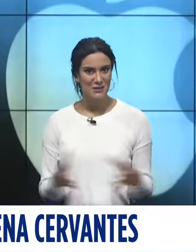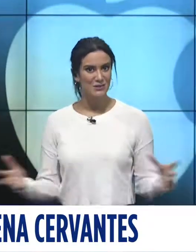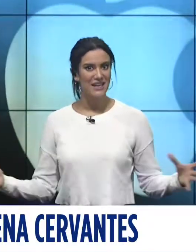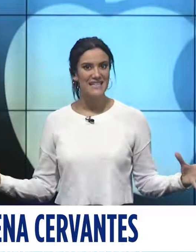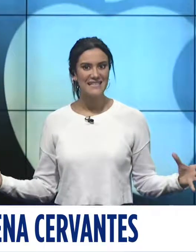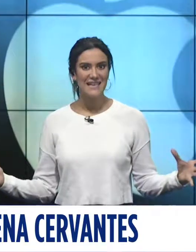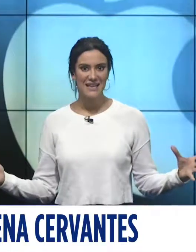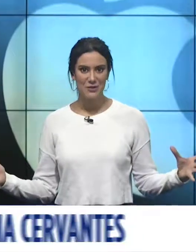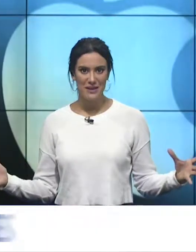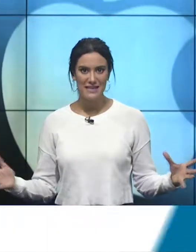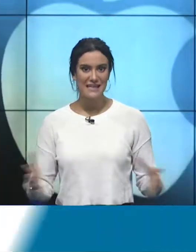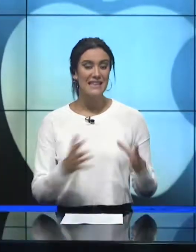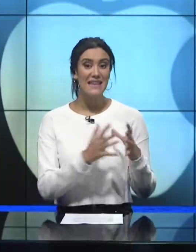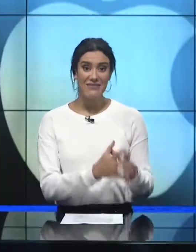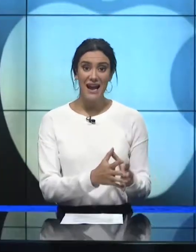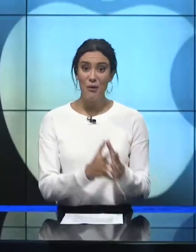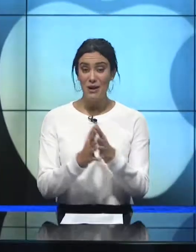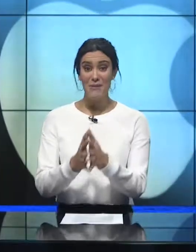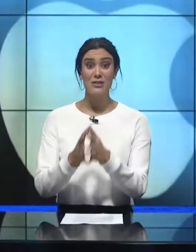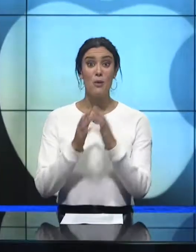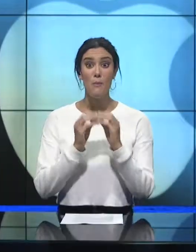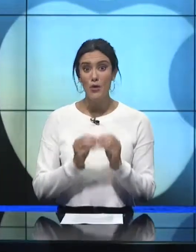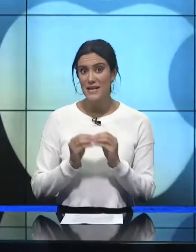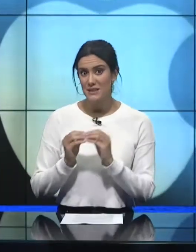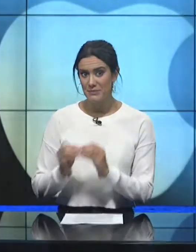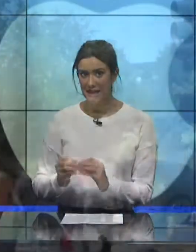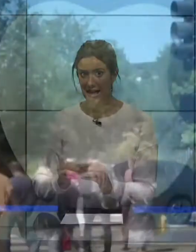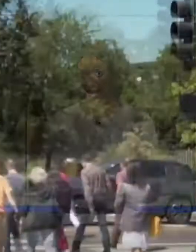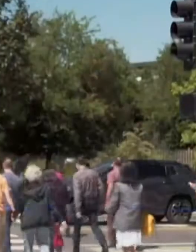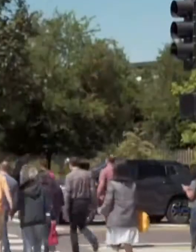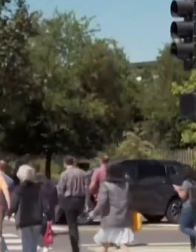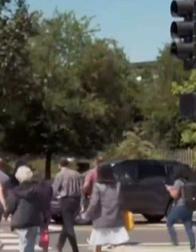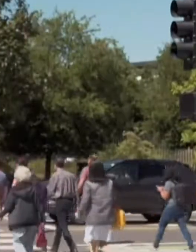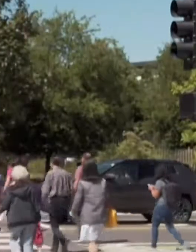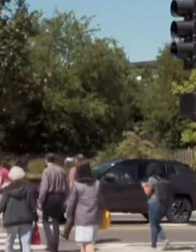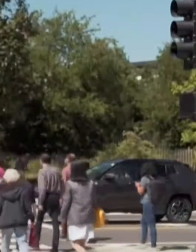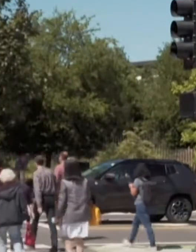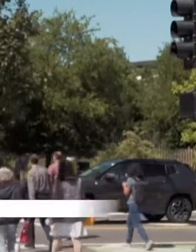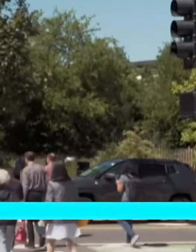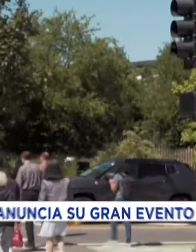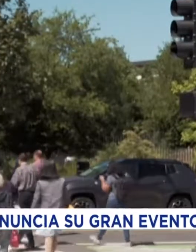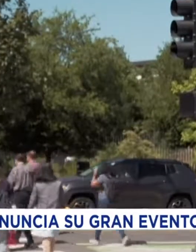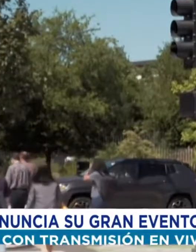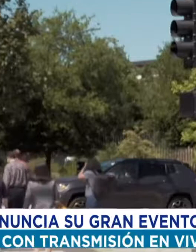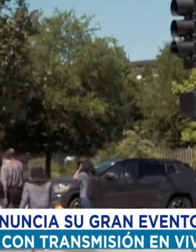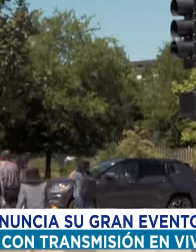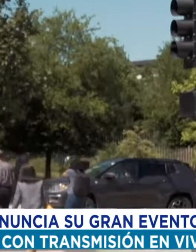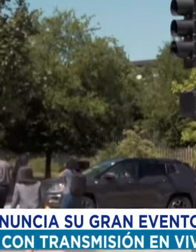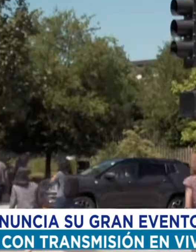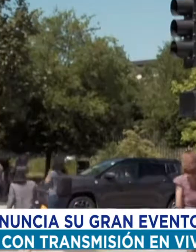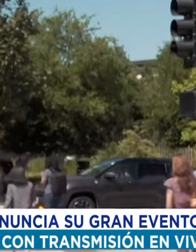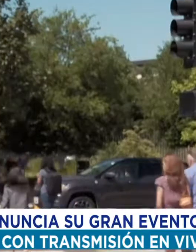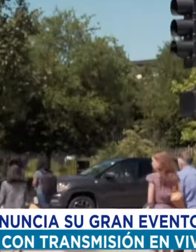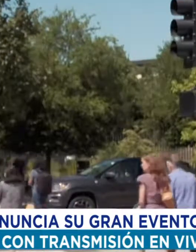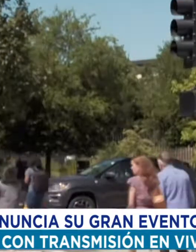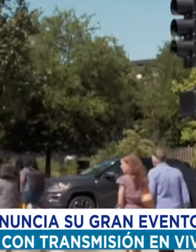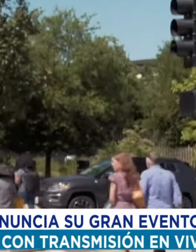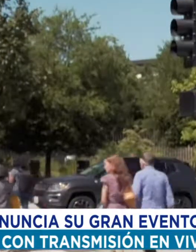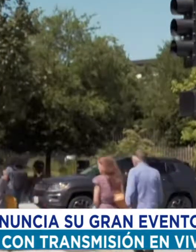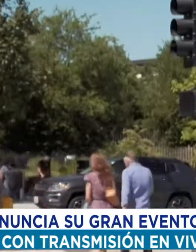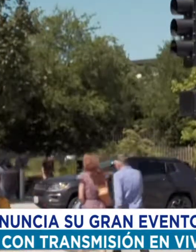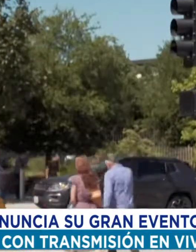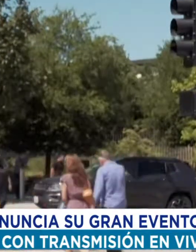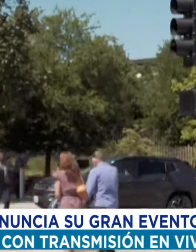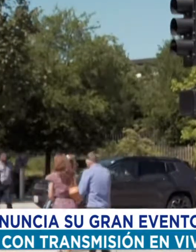para sus fieles seguidores y tendrá un evento muy especial que tiene preparado para presentar la nueva generación de iphone